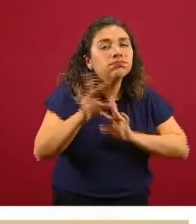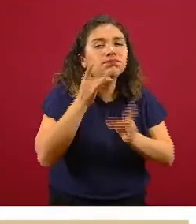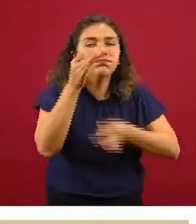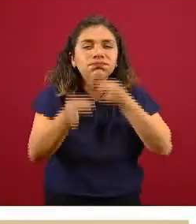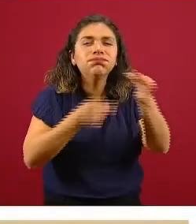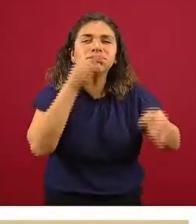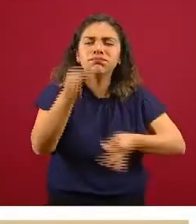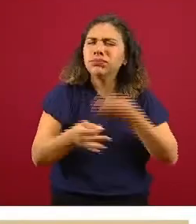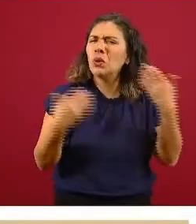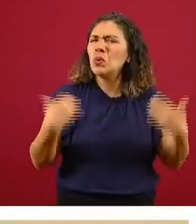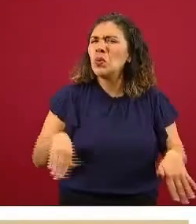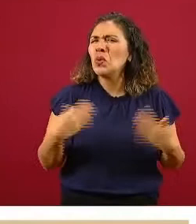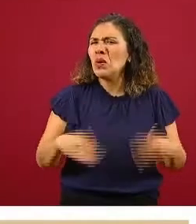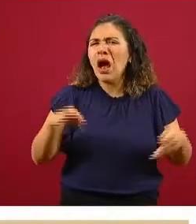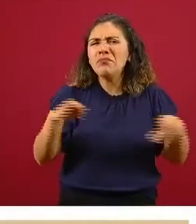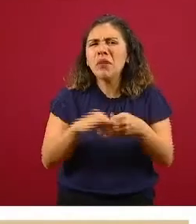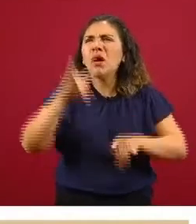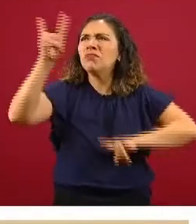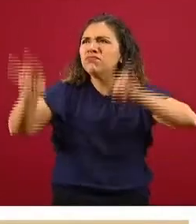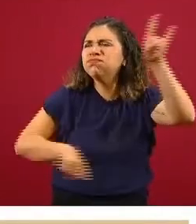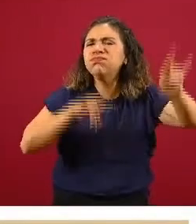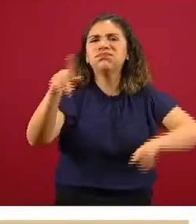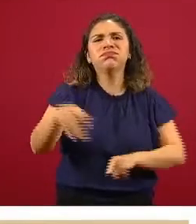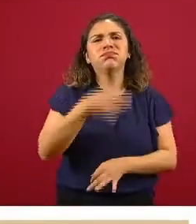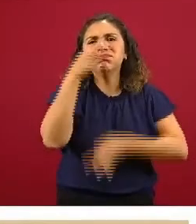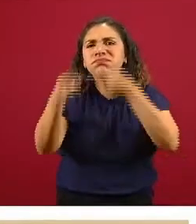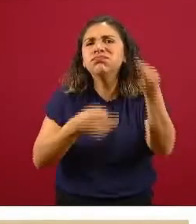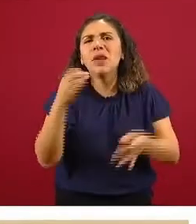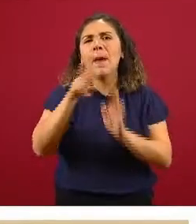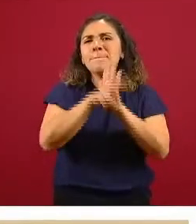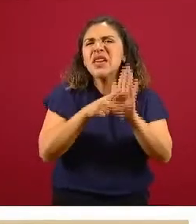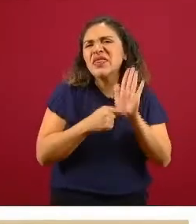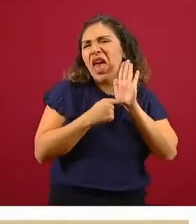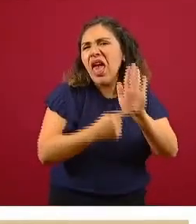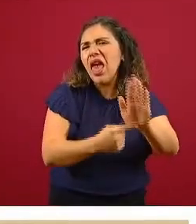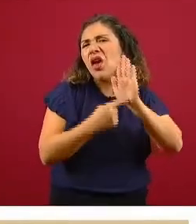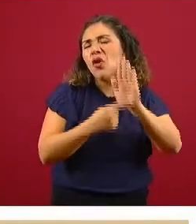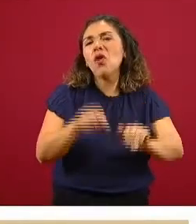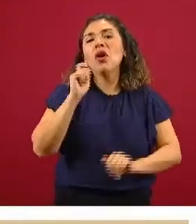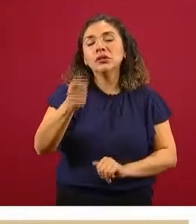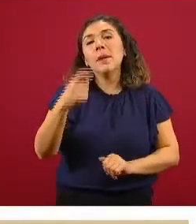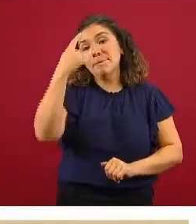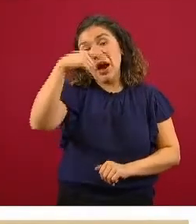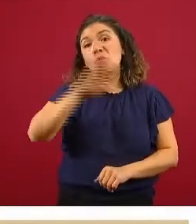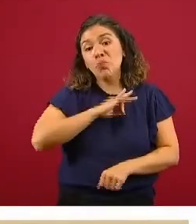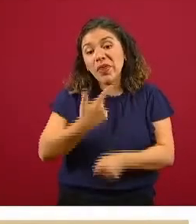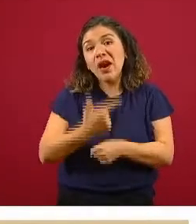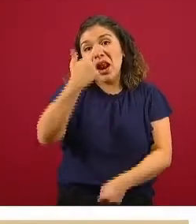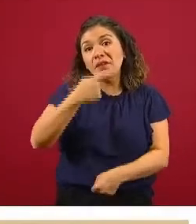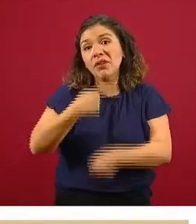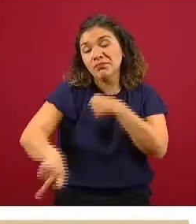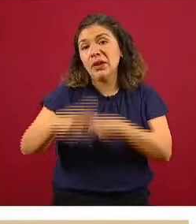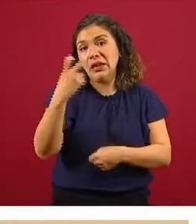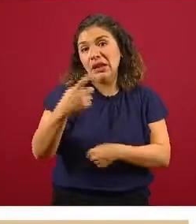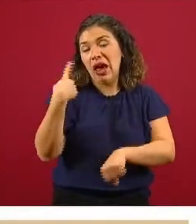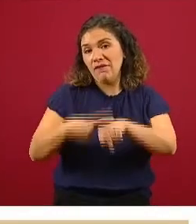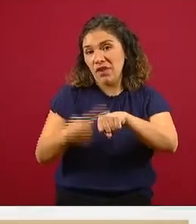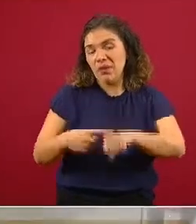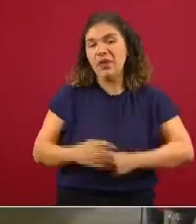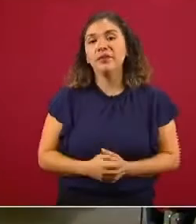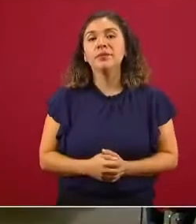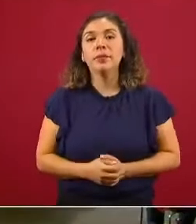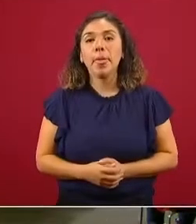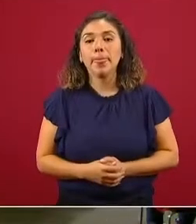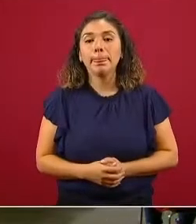con incontables carteles, videos y todo con relación al riesgo de infección respiratoria. La que sigue,